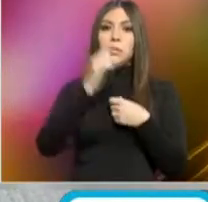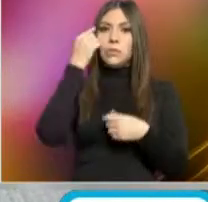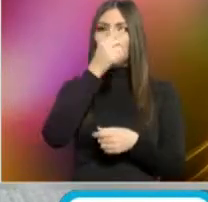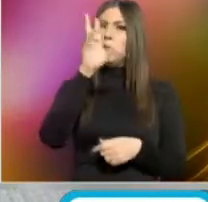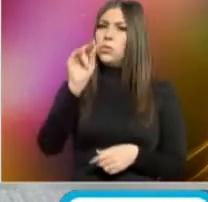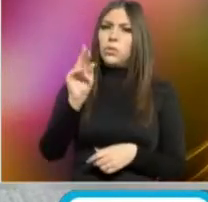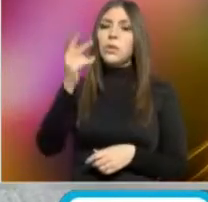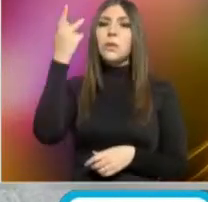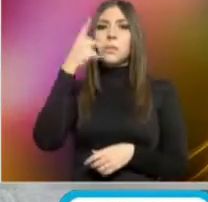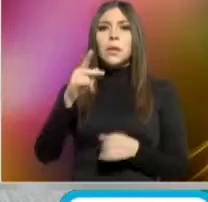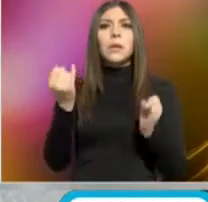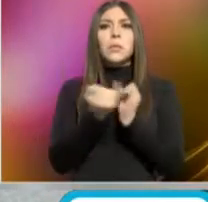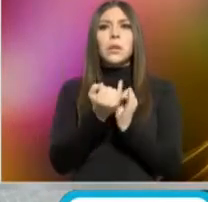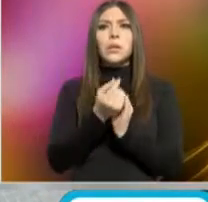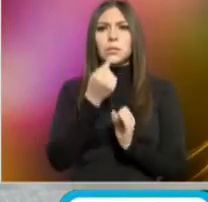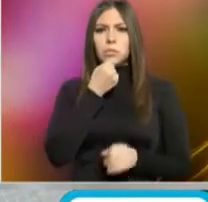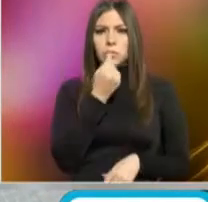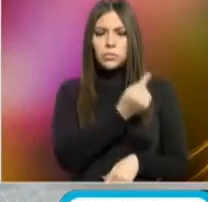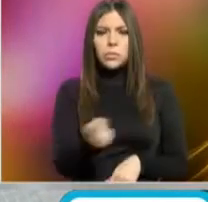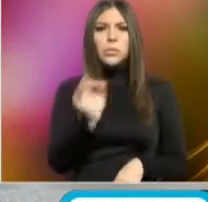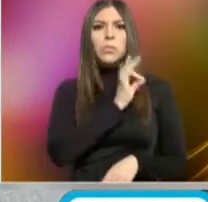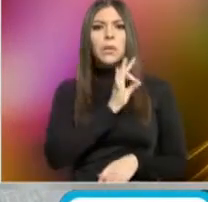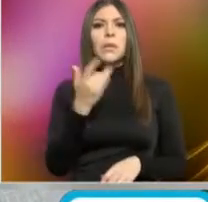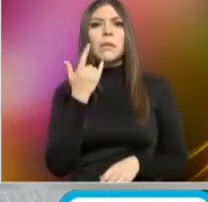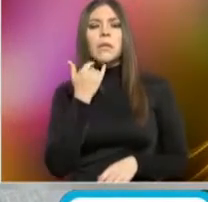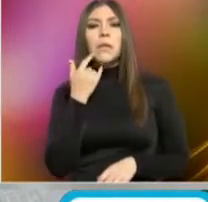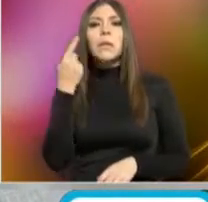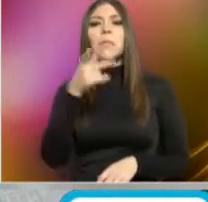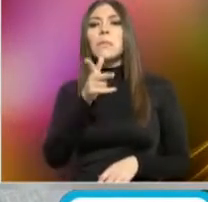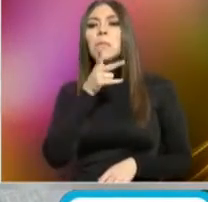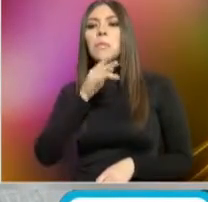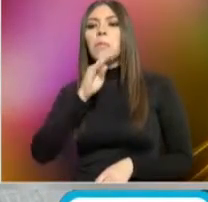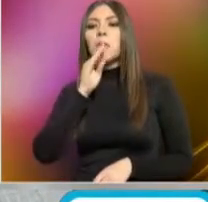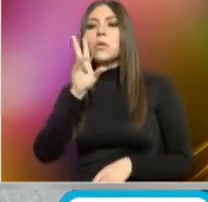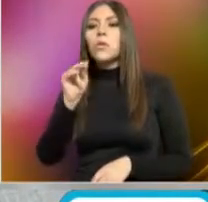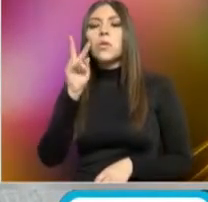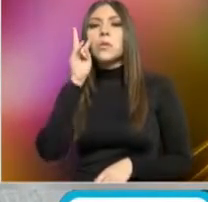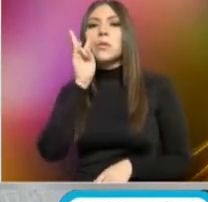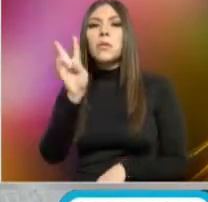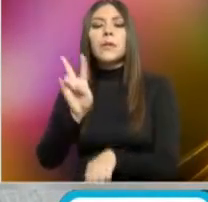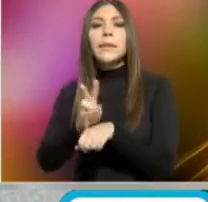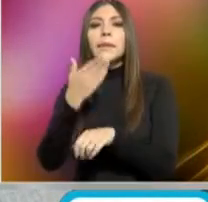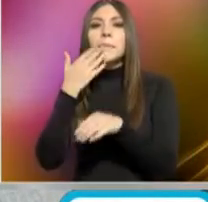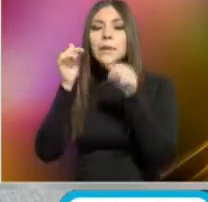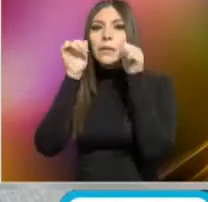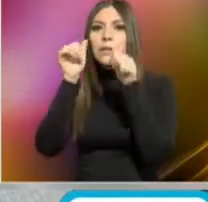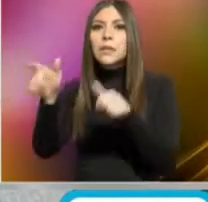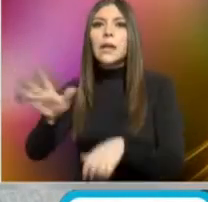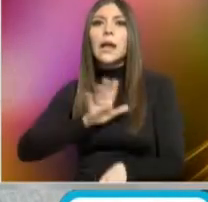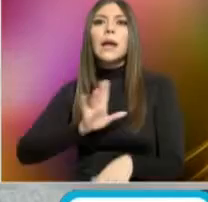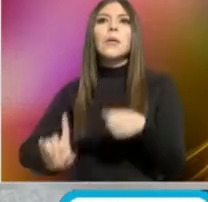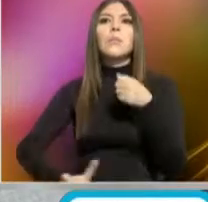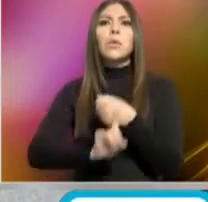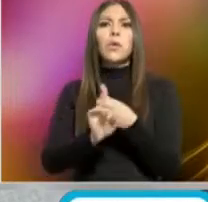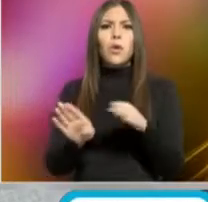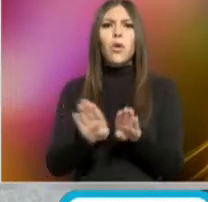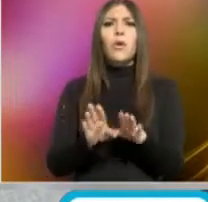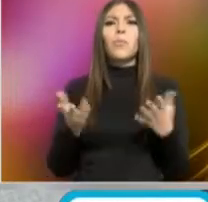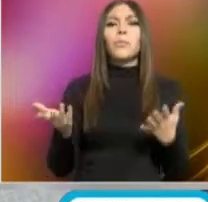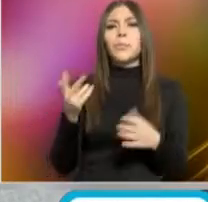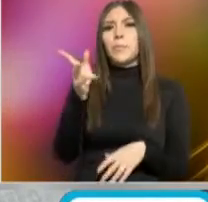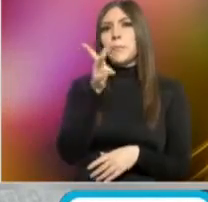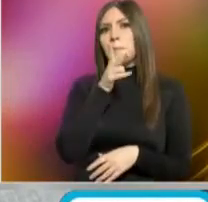mantenerse el niño sumamente entretenido y los papás descuidar un poco que existe alguna afección? ¿Cómo los